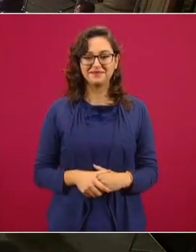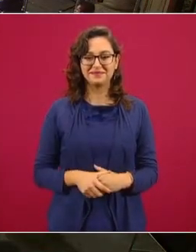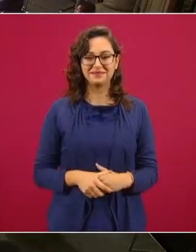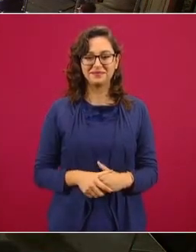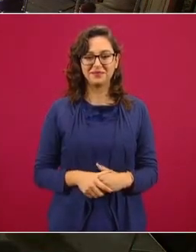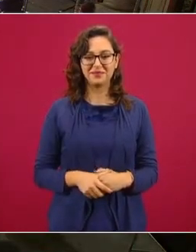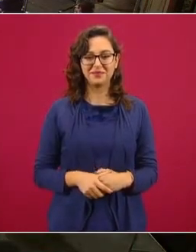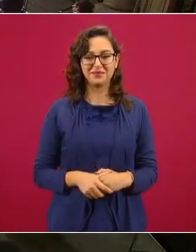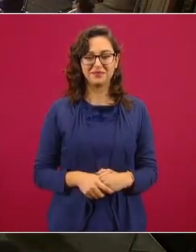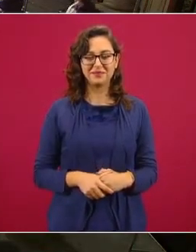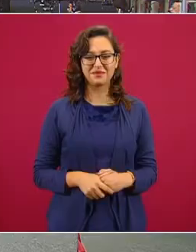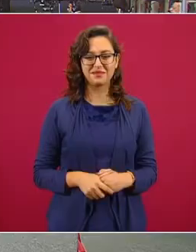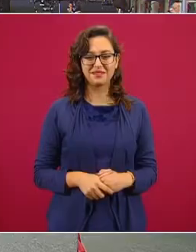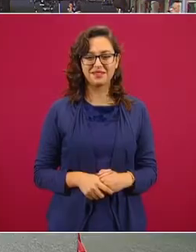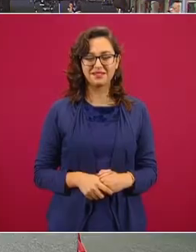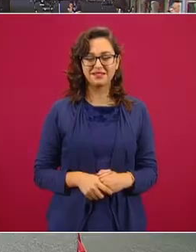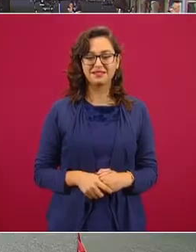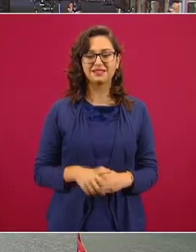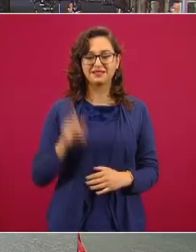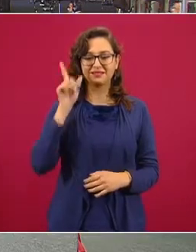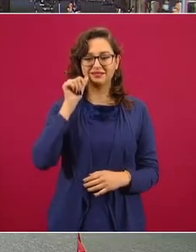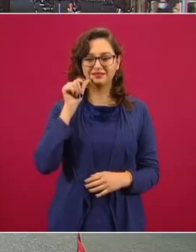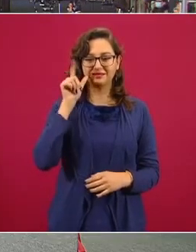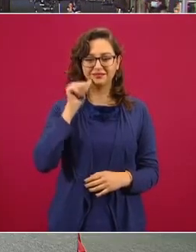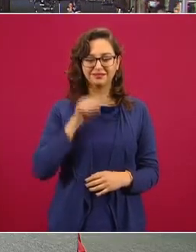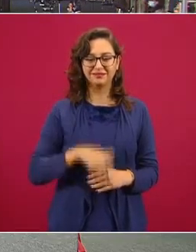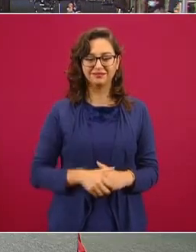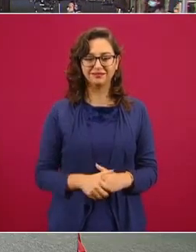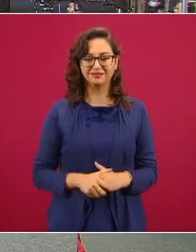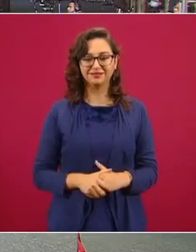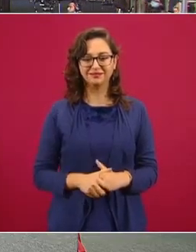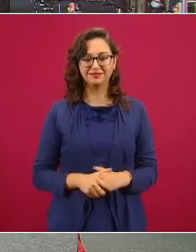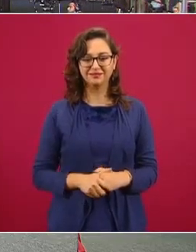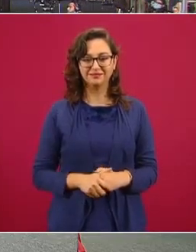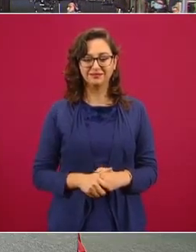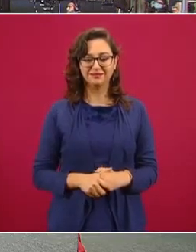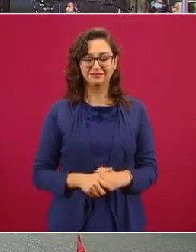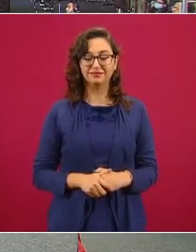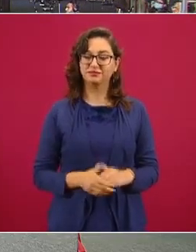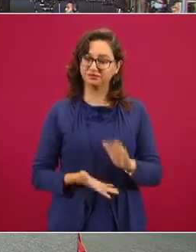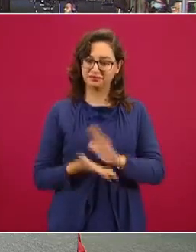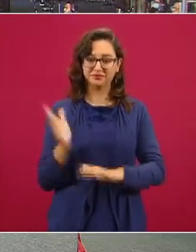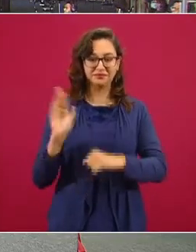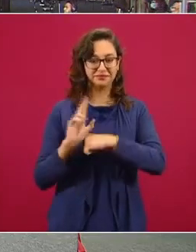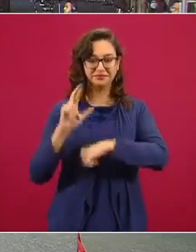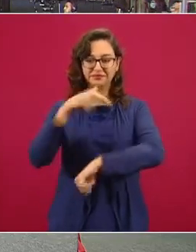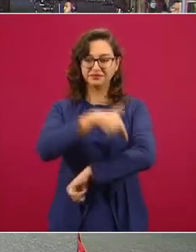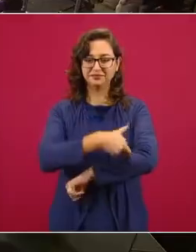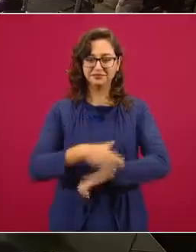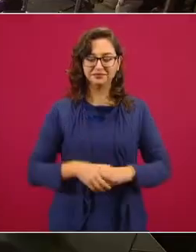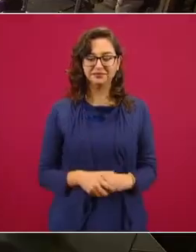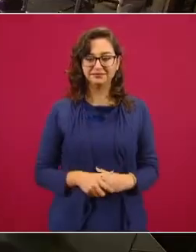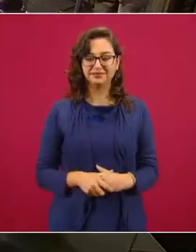¿Eh? Mañana. Les invito al Monumento a la Revolución.